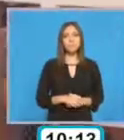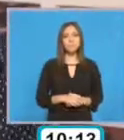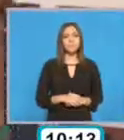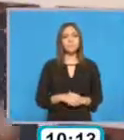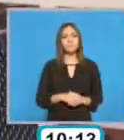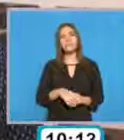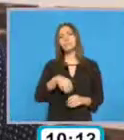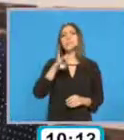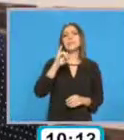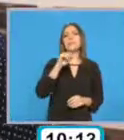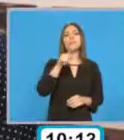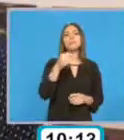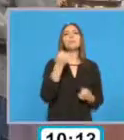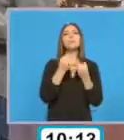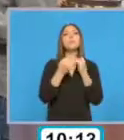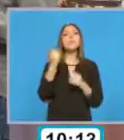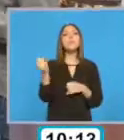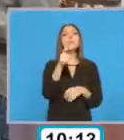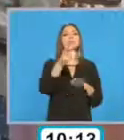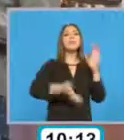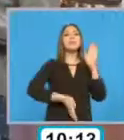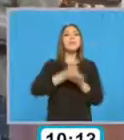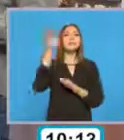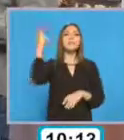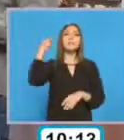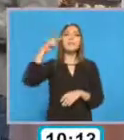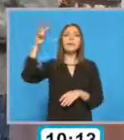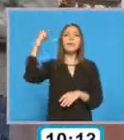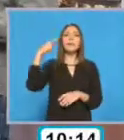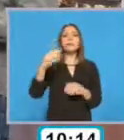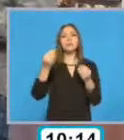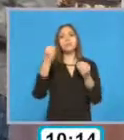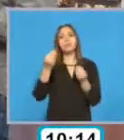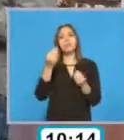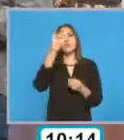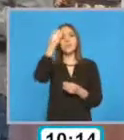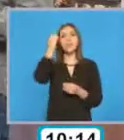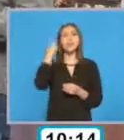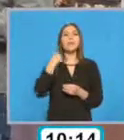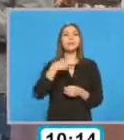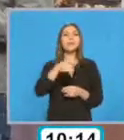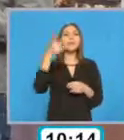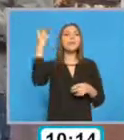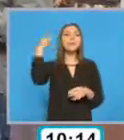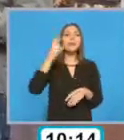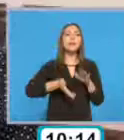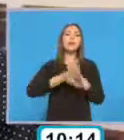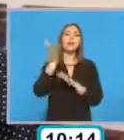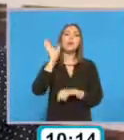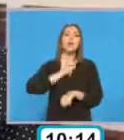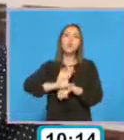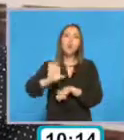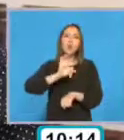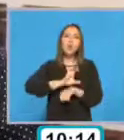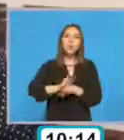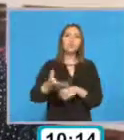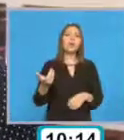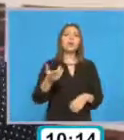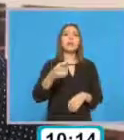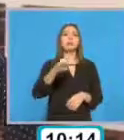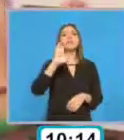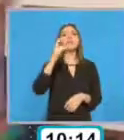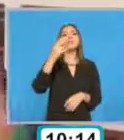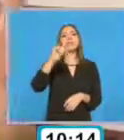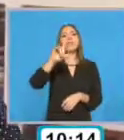he tenido la fortuna de estar viajando mucho y en esos mismos viajes he estado tocando mucho en Colombia, he estado tocando mucho en